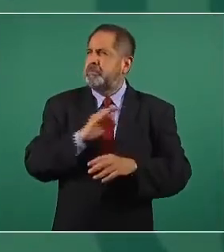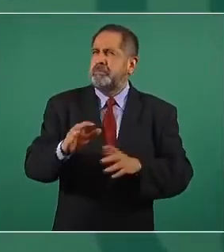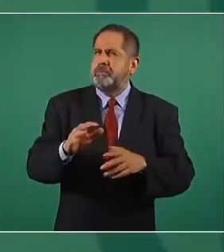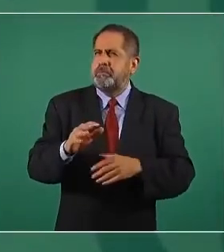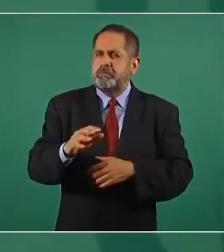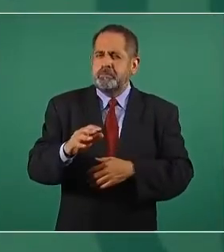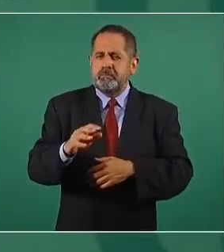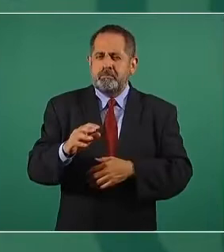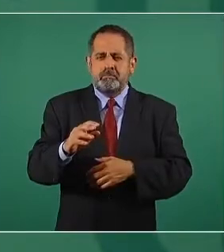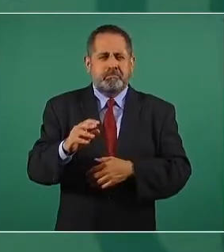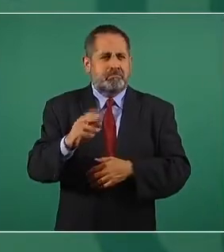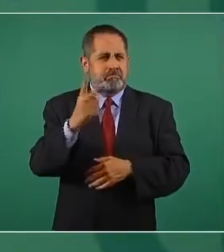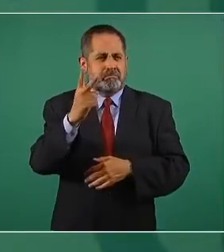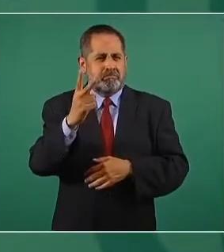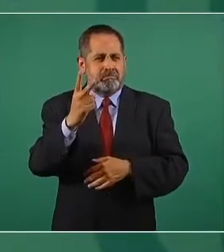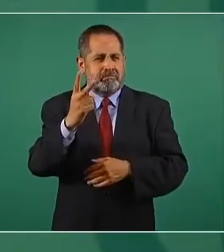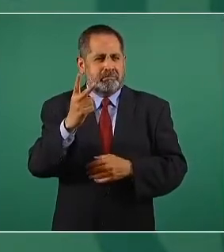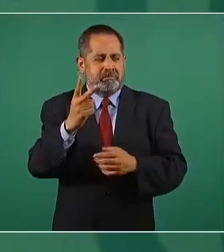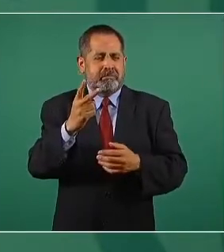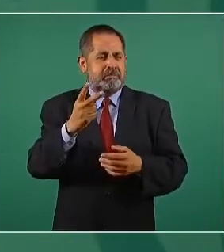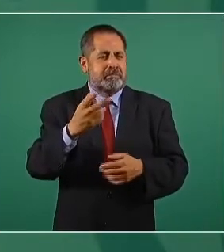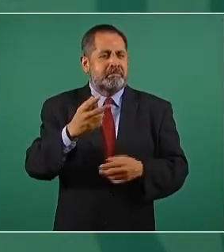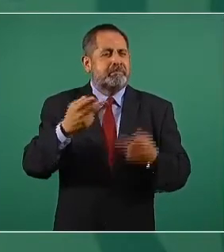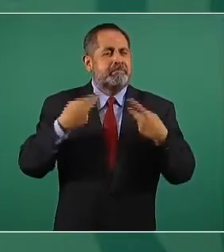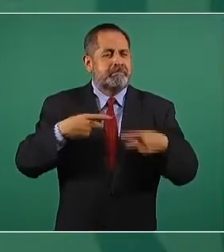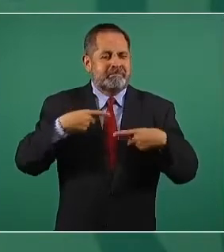2 zócalos llenos.